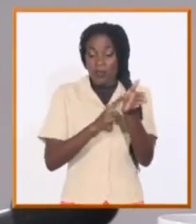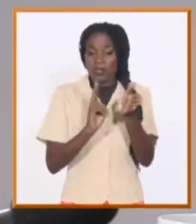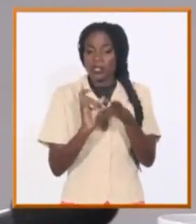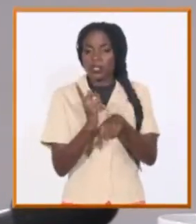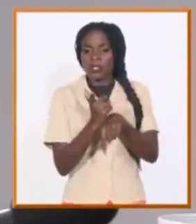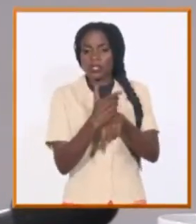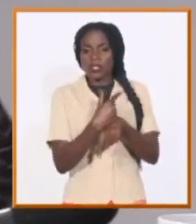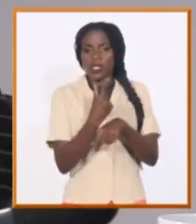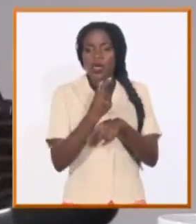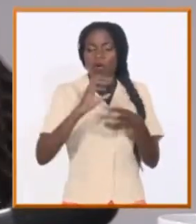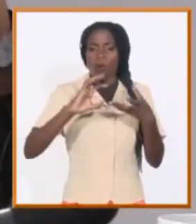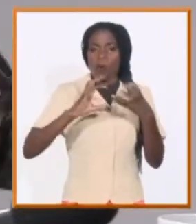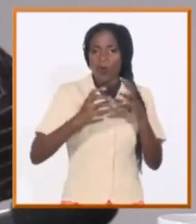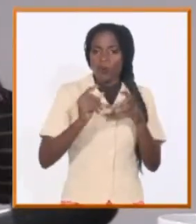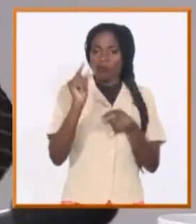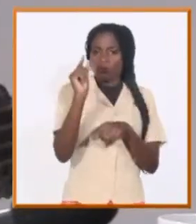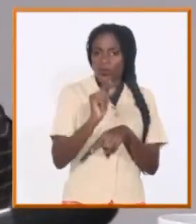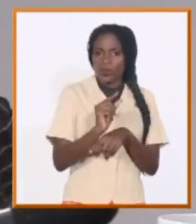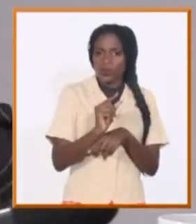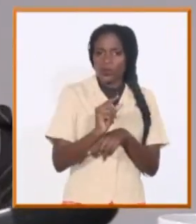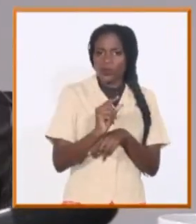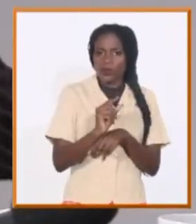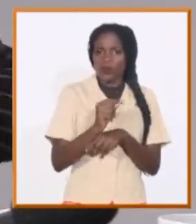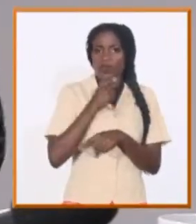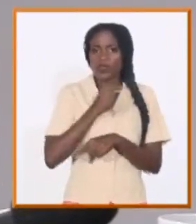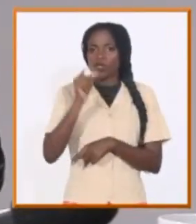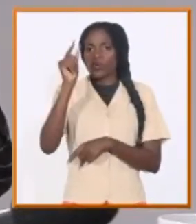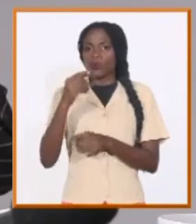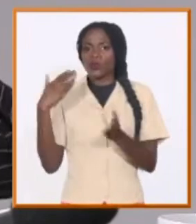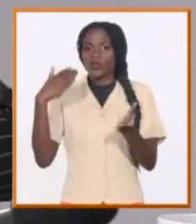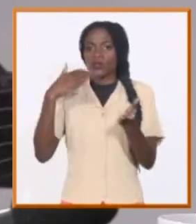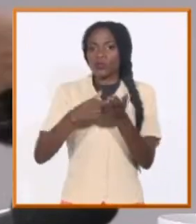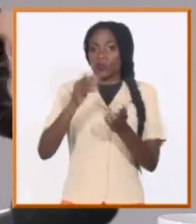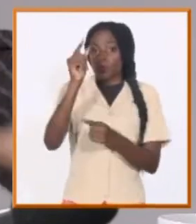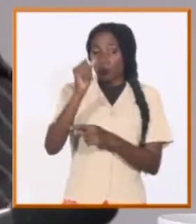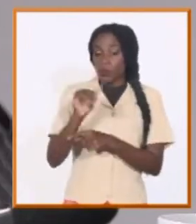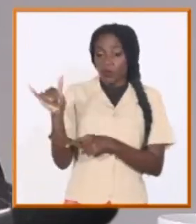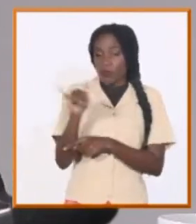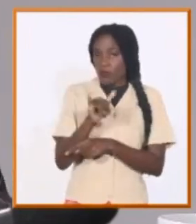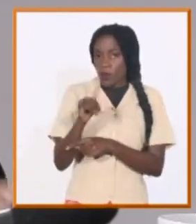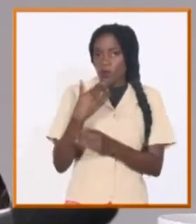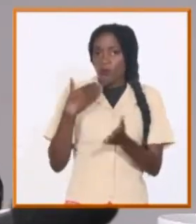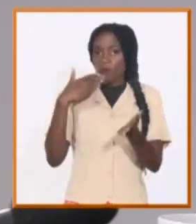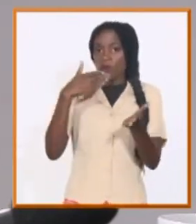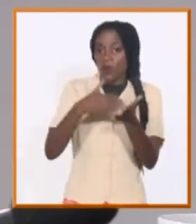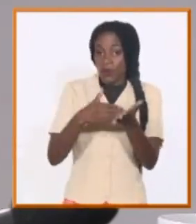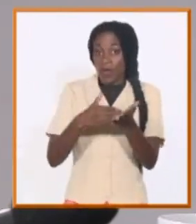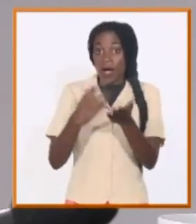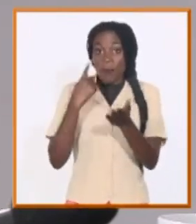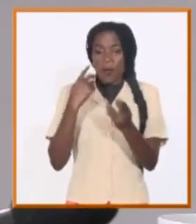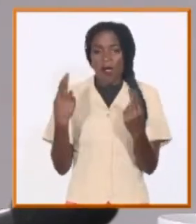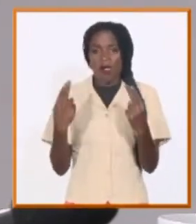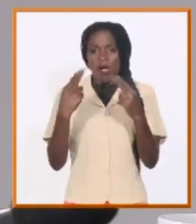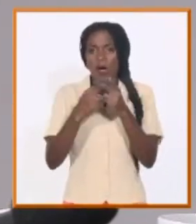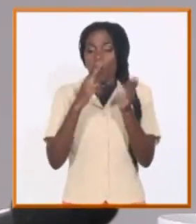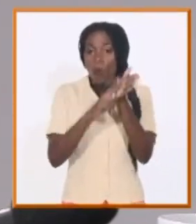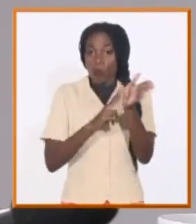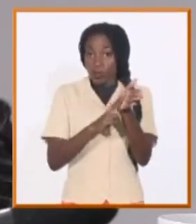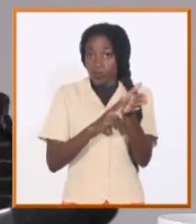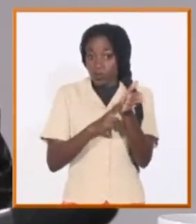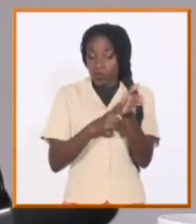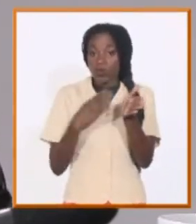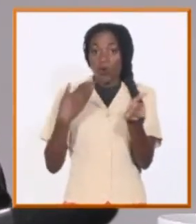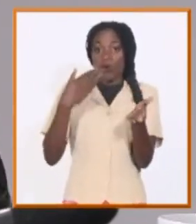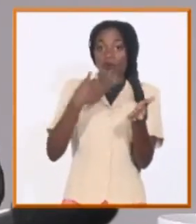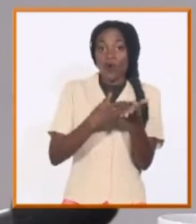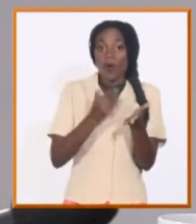quizás el sistema de transportación, muchos de los periodistas fueron, pero las personas también que iban a ver los Juegos fueron al metro de Santiago de Chile, que